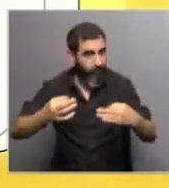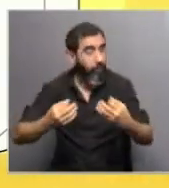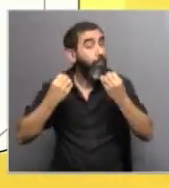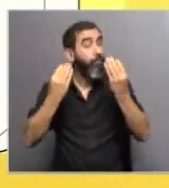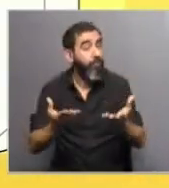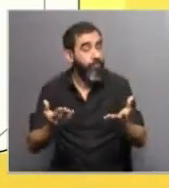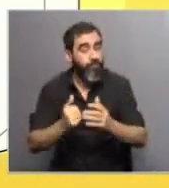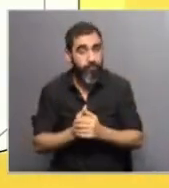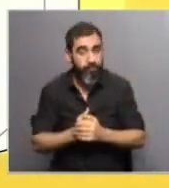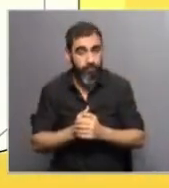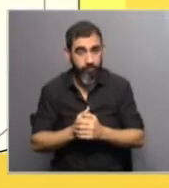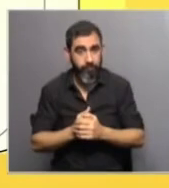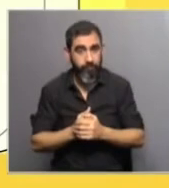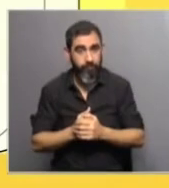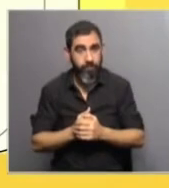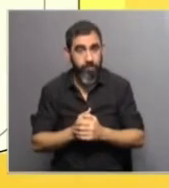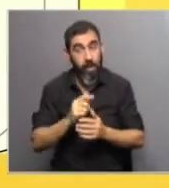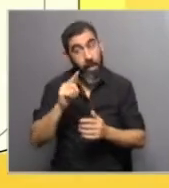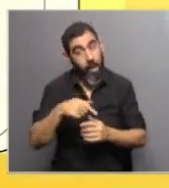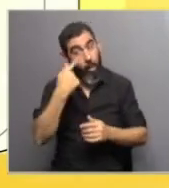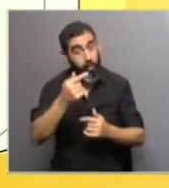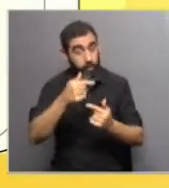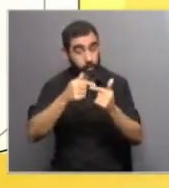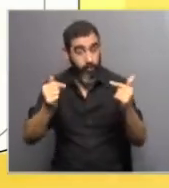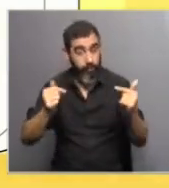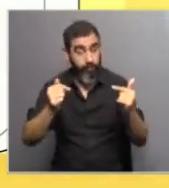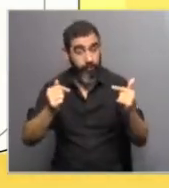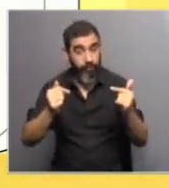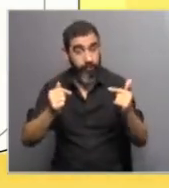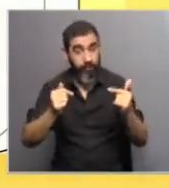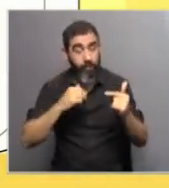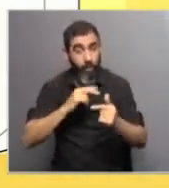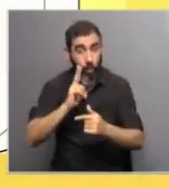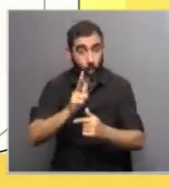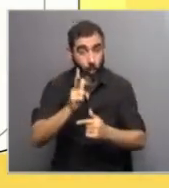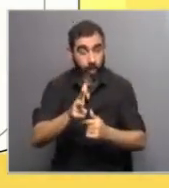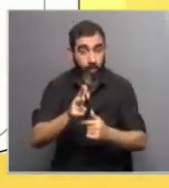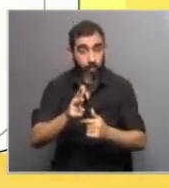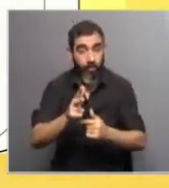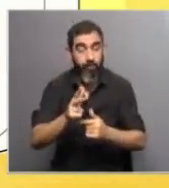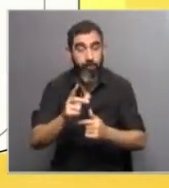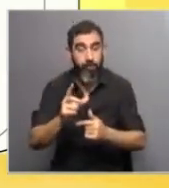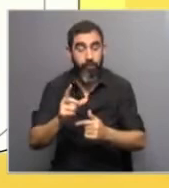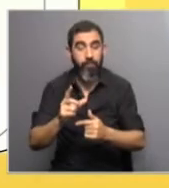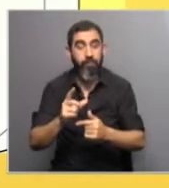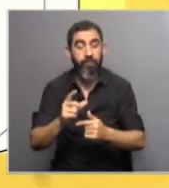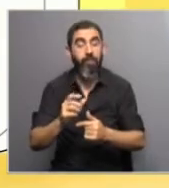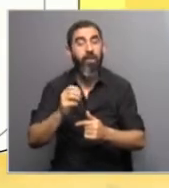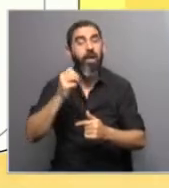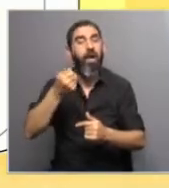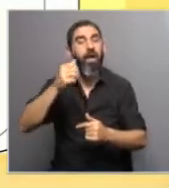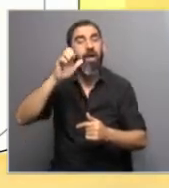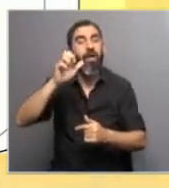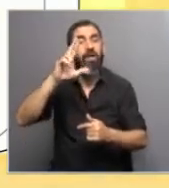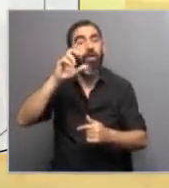qué? Porque la otra componente de acción humana sobre el clima, que son la emisión de aerosoles, y cuando hablo de emisión de